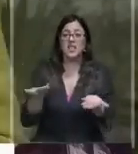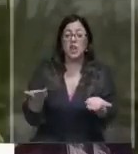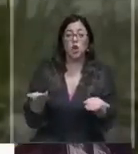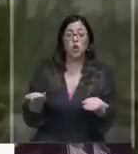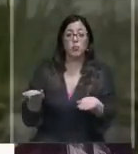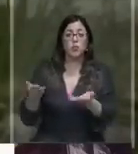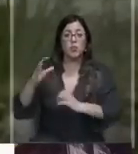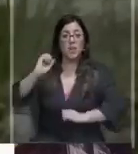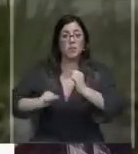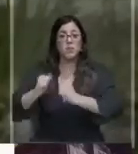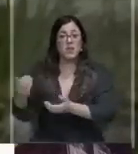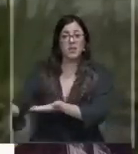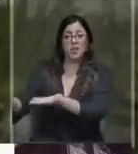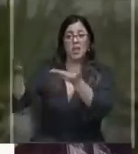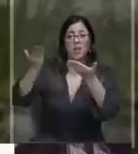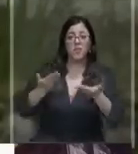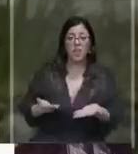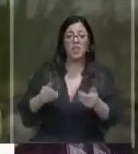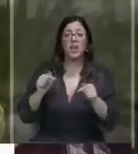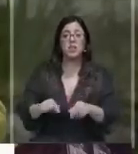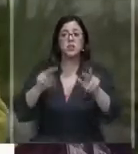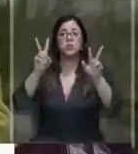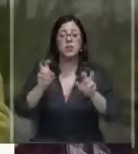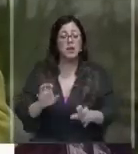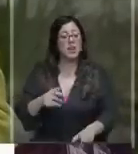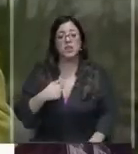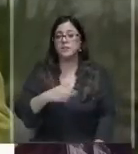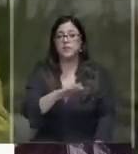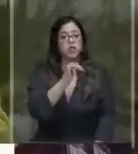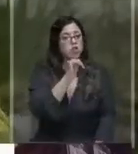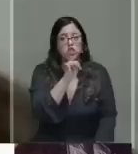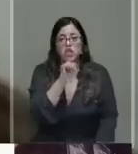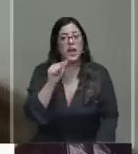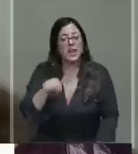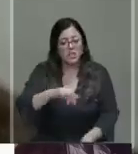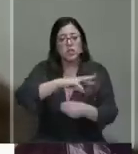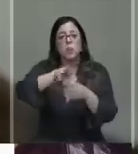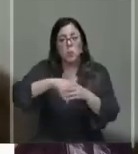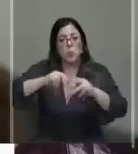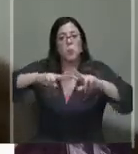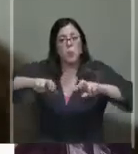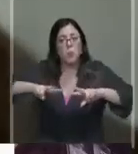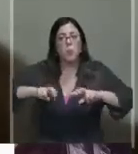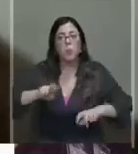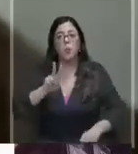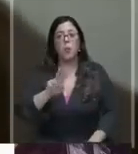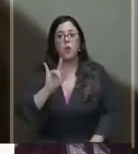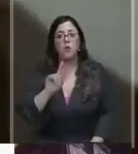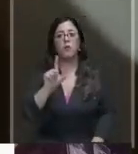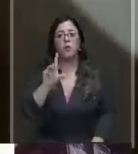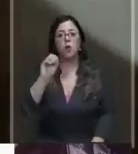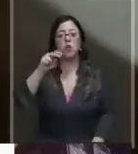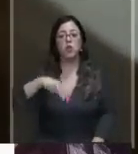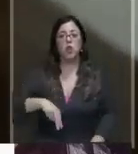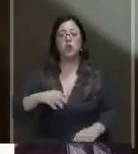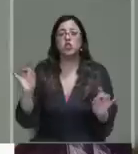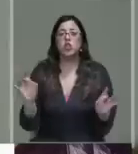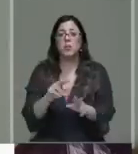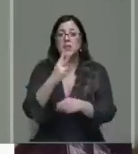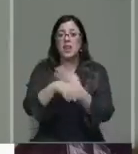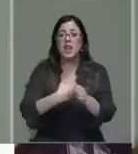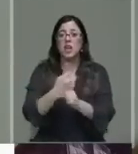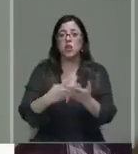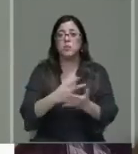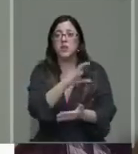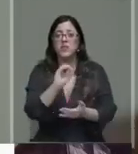a darnos la oferta, es materia que desconozco, es materia de la investigación. Vulcom fue constituida recién el año 2020.